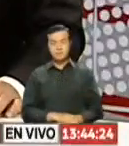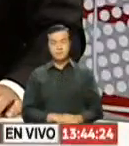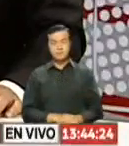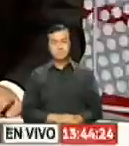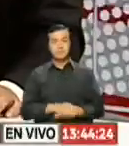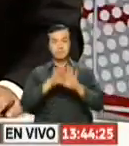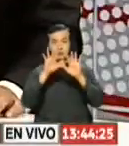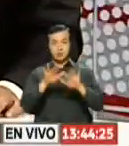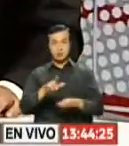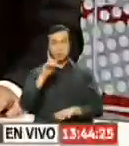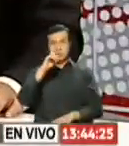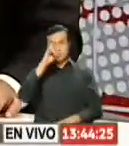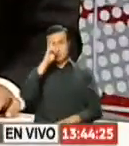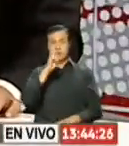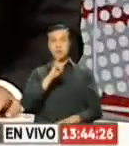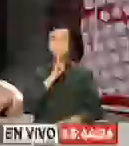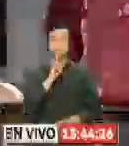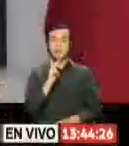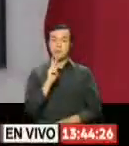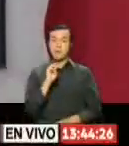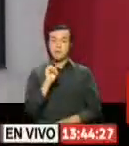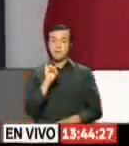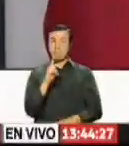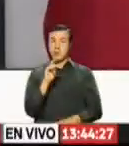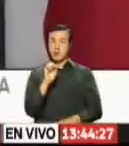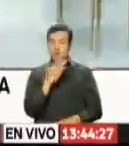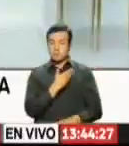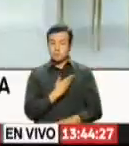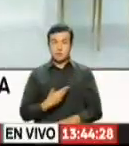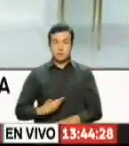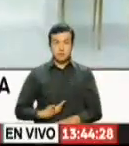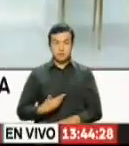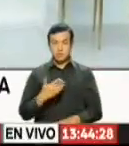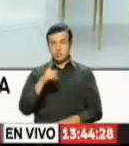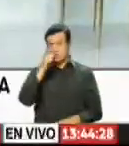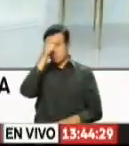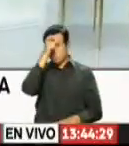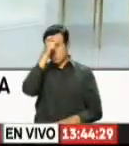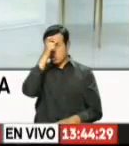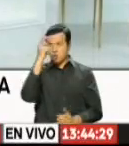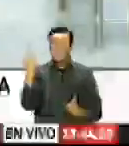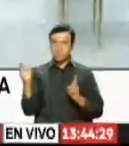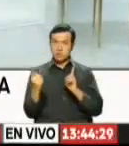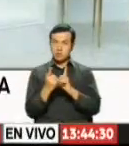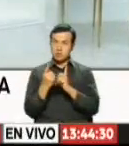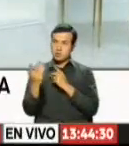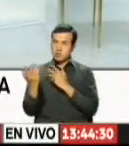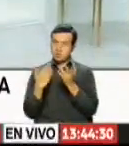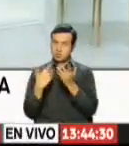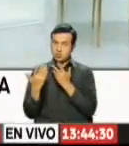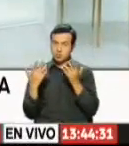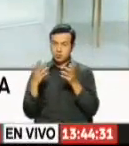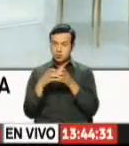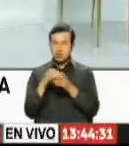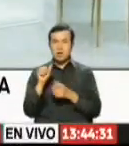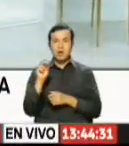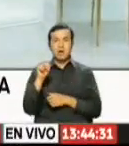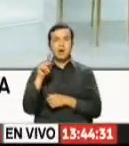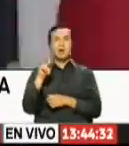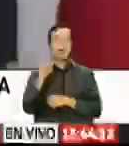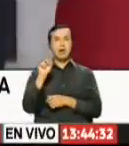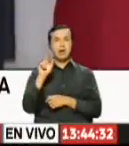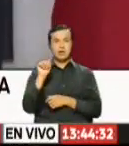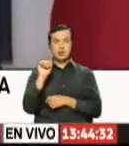el secretario de Estado de Estados Unidos, Mike Pompeo, se reunió con el presidente de Turquía, Recep Tayyip Erdogan, en Ankara. El